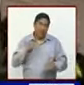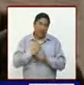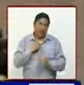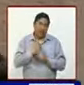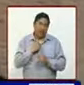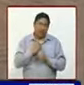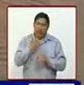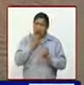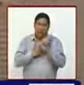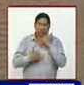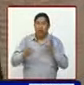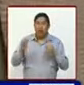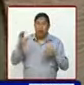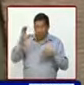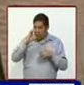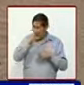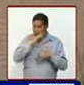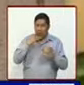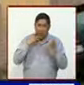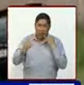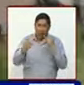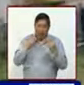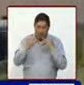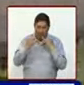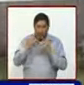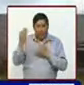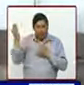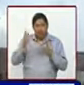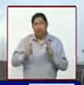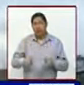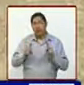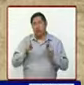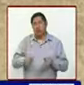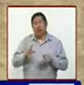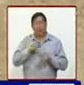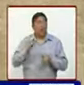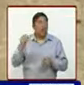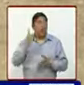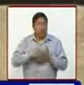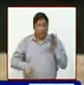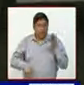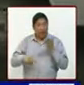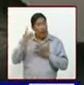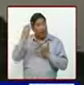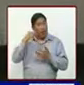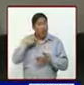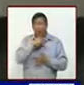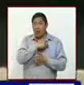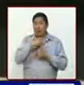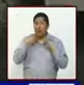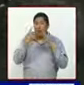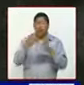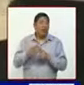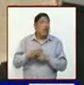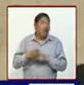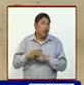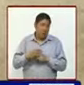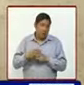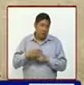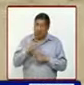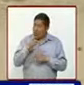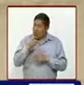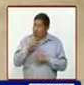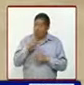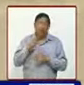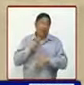trabajando en el tema de búsqueda de información del paradero de estas personas. Y lo que esperamos es dar lo más pronto posible con ellos